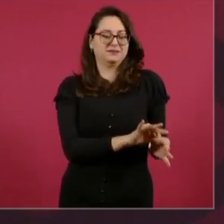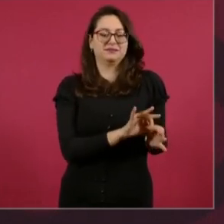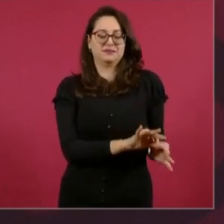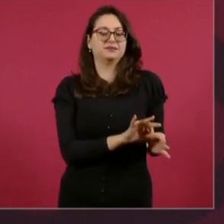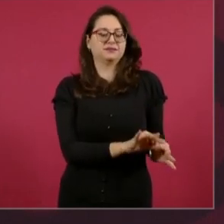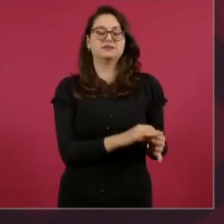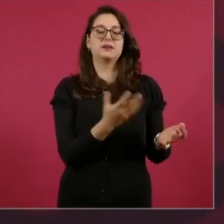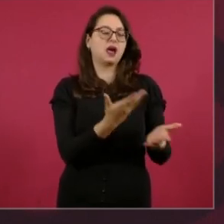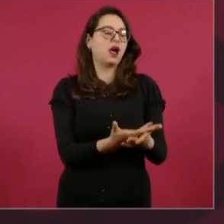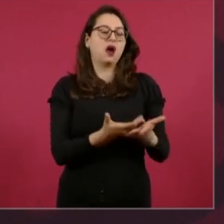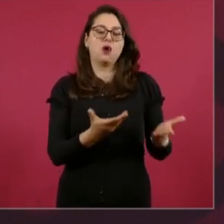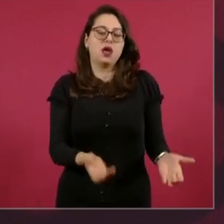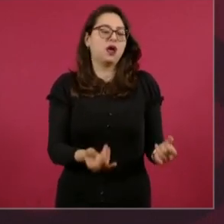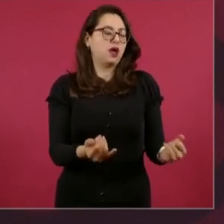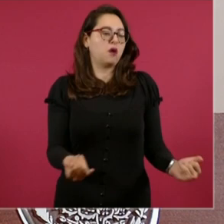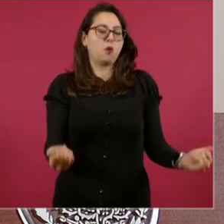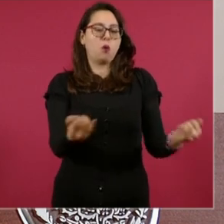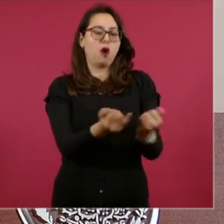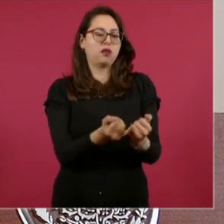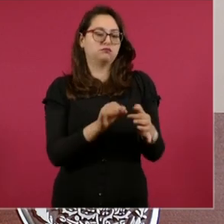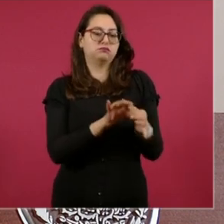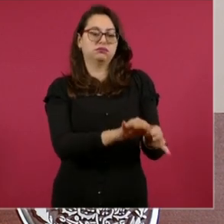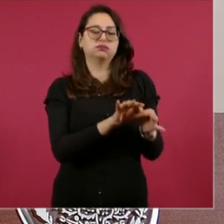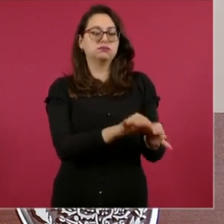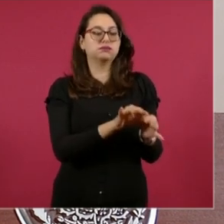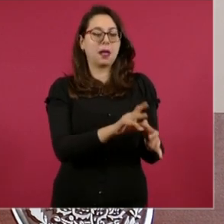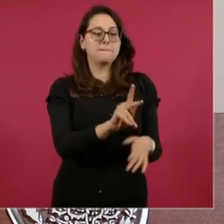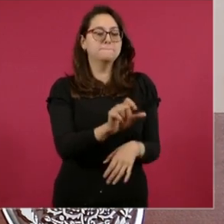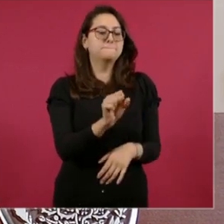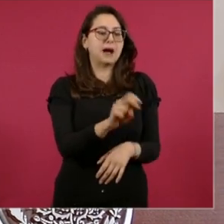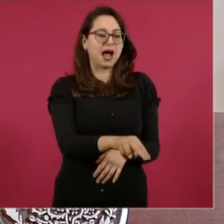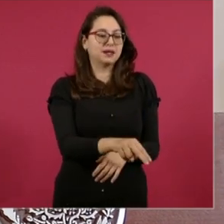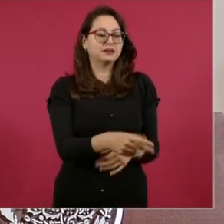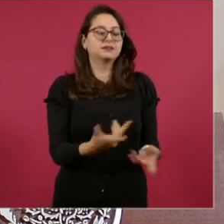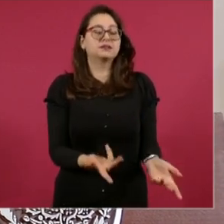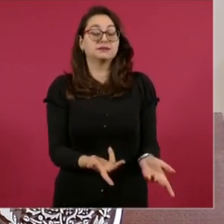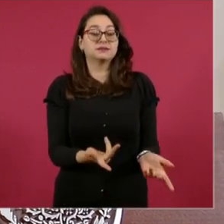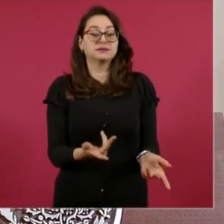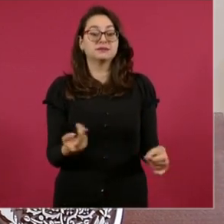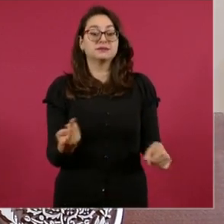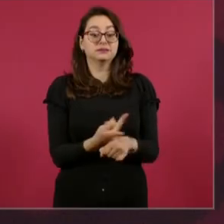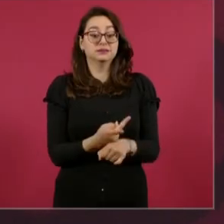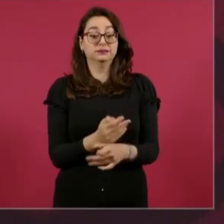uno de los sectores. Entonces, como ahorita vienen las elecciones,